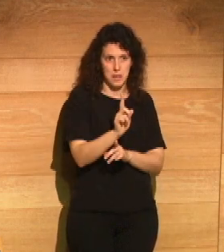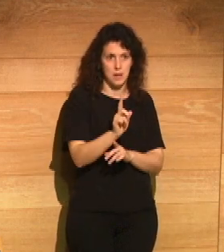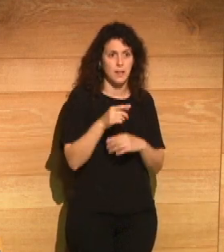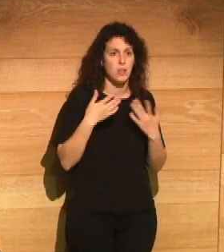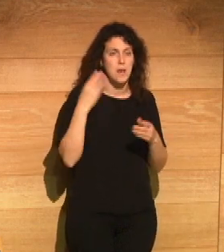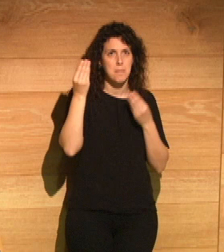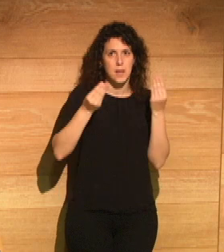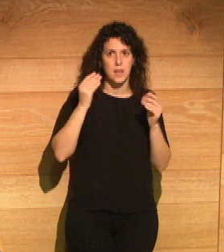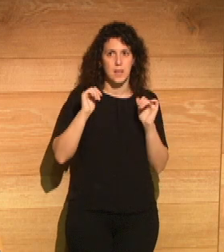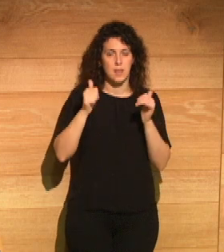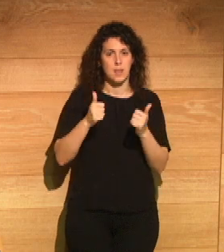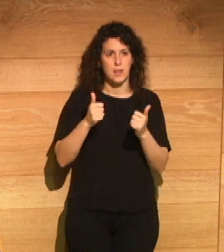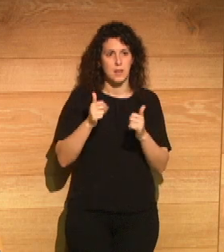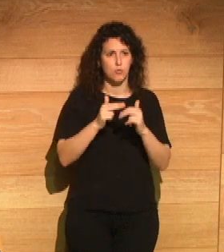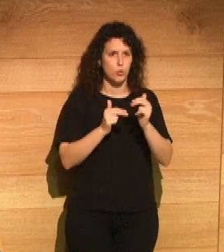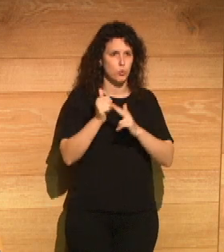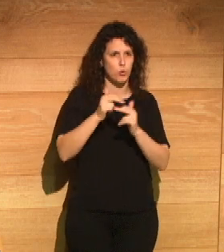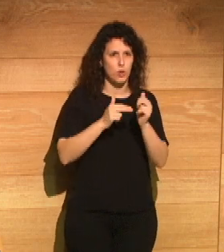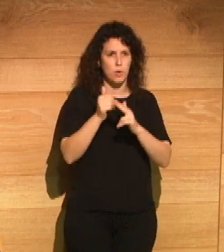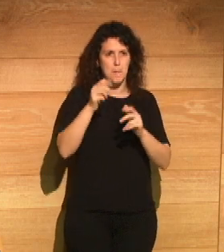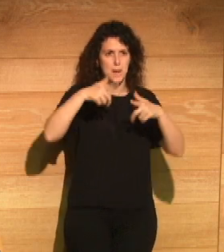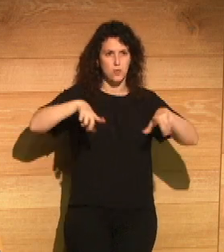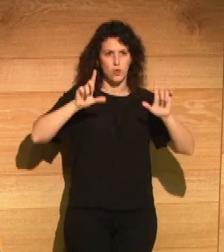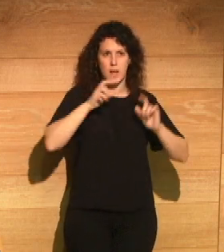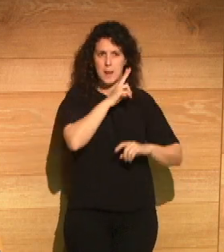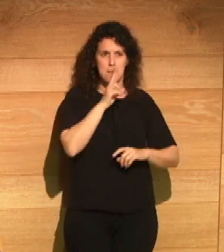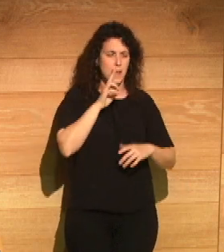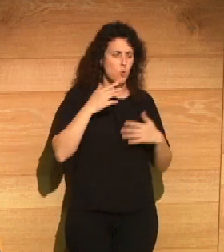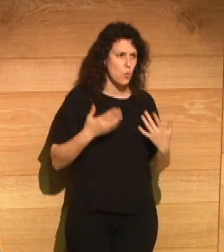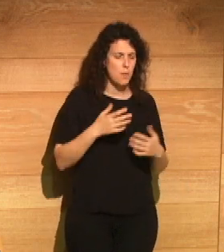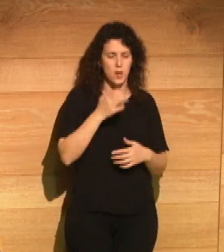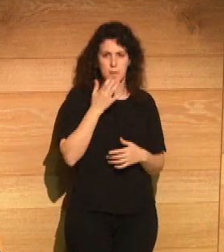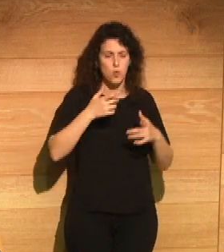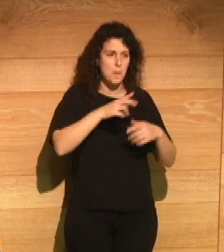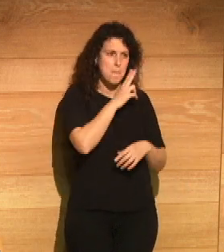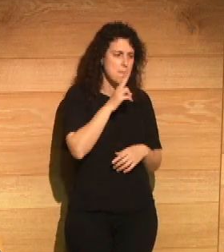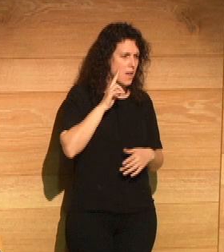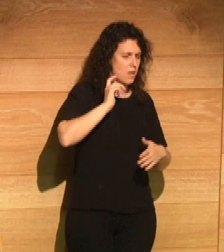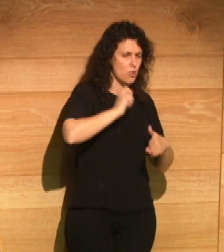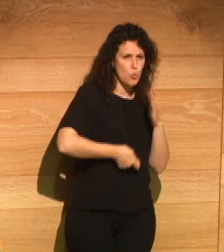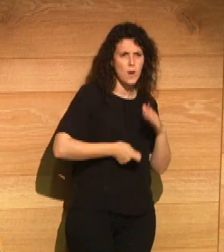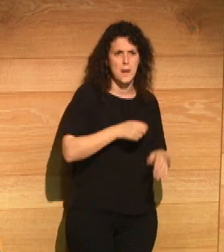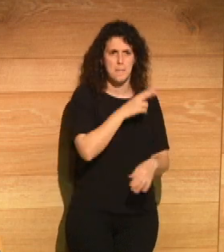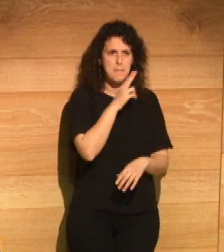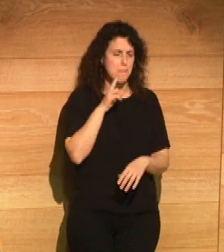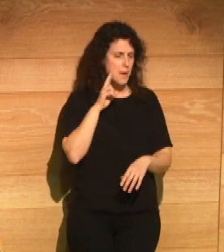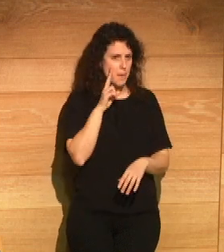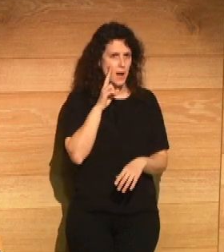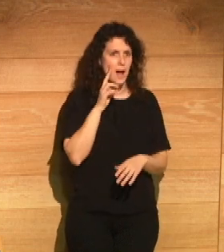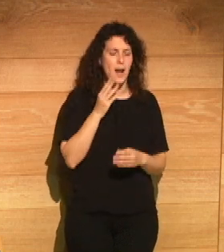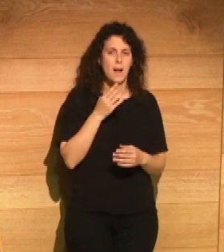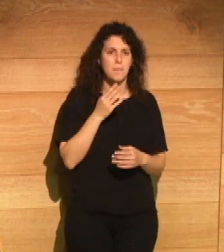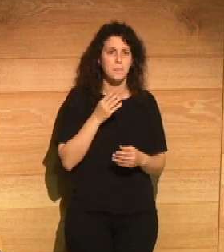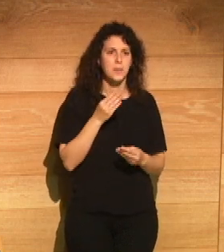empecé a pensar cómo construyo yo este personaje de la madre, que es una madre dura, que es una madre que no es la mamá